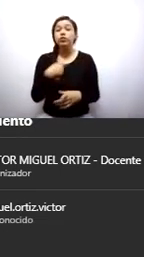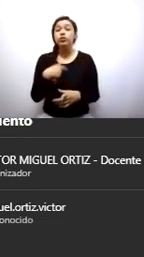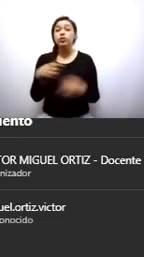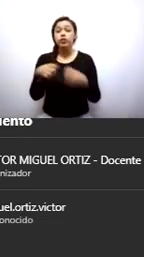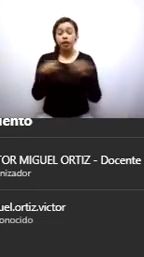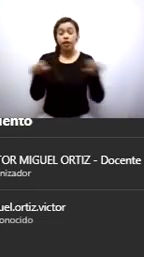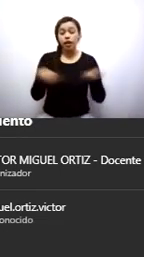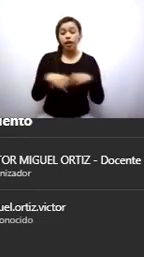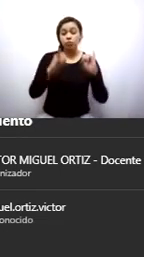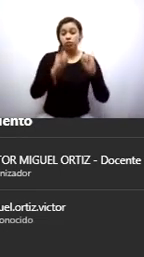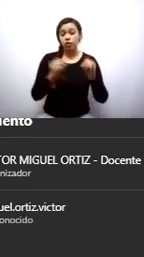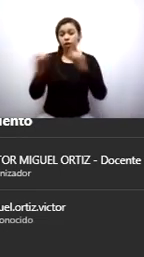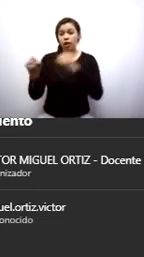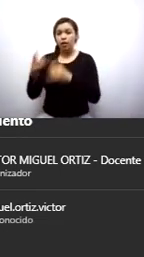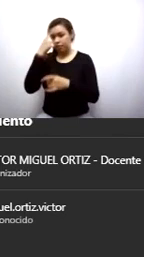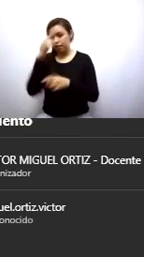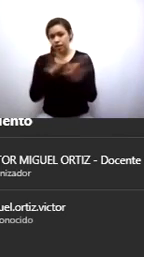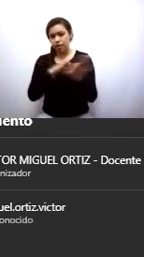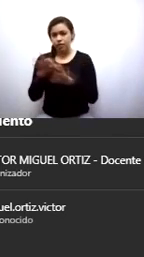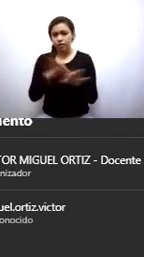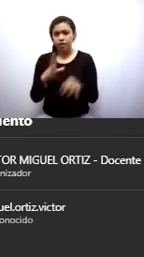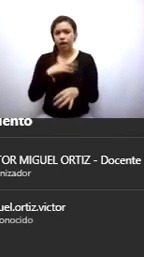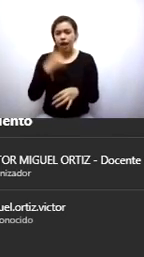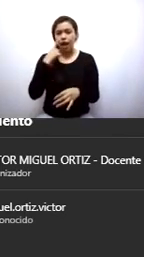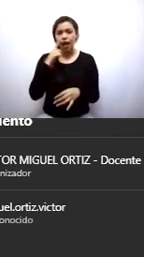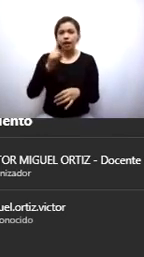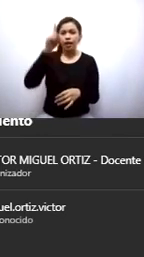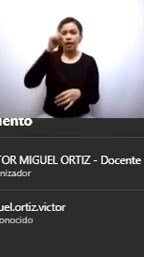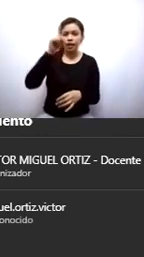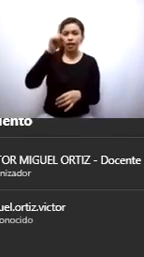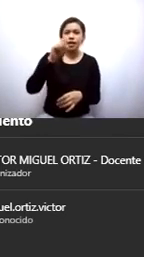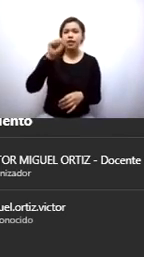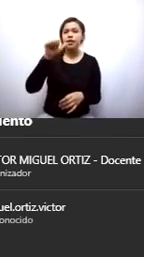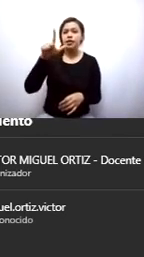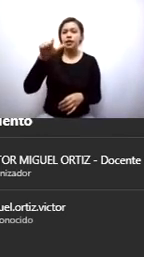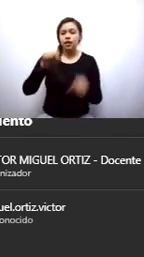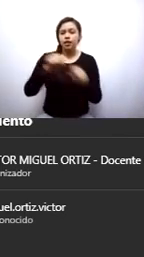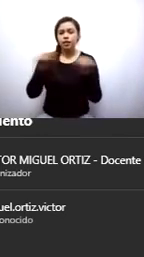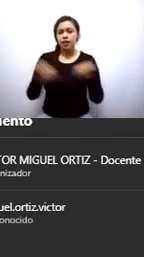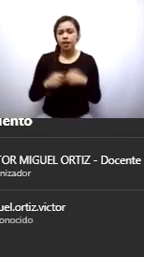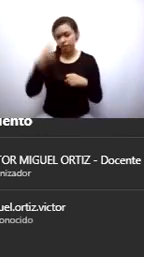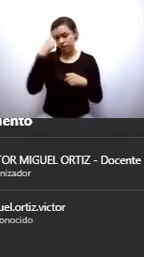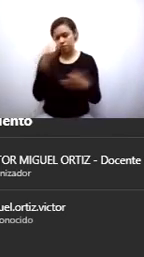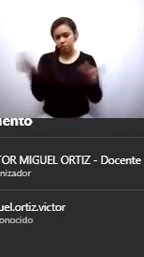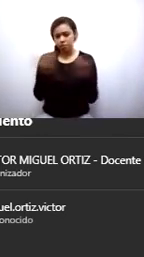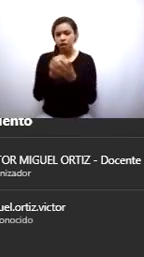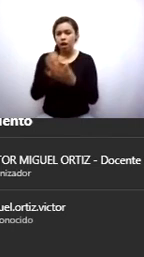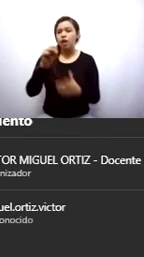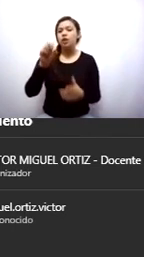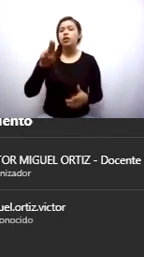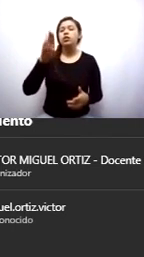Bueno, aquí tenemos esta opción que dice salas para sesión de subgrupo. Le vamos a dar